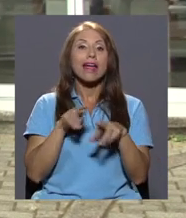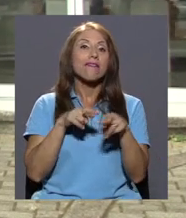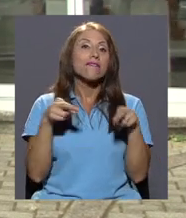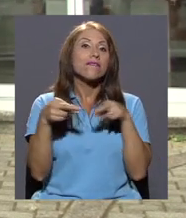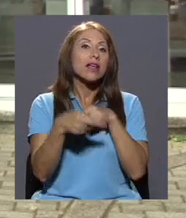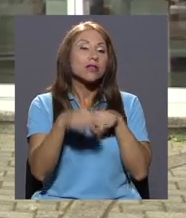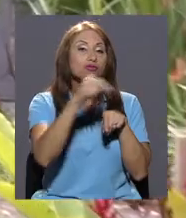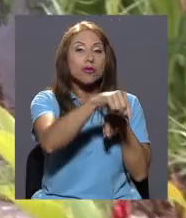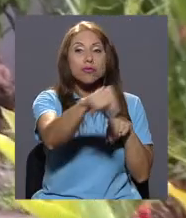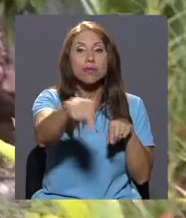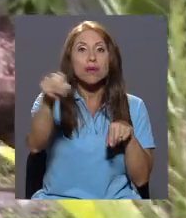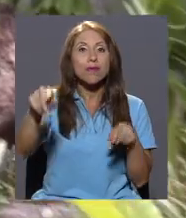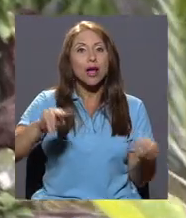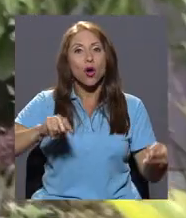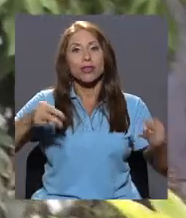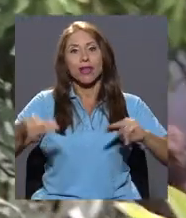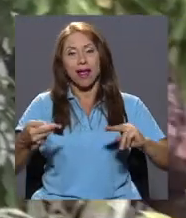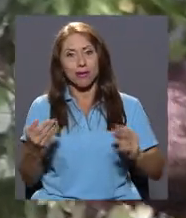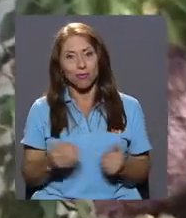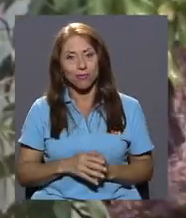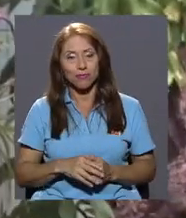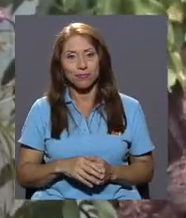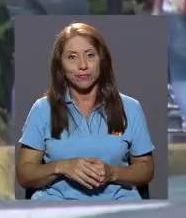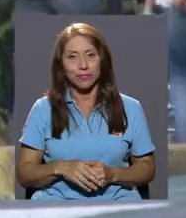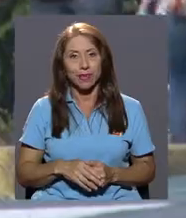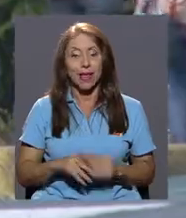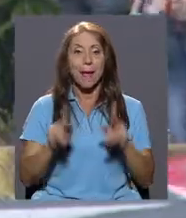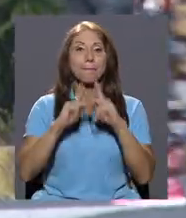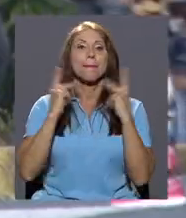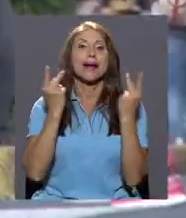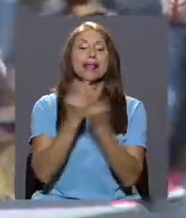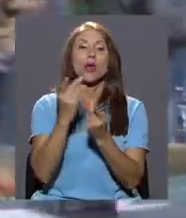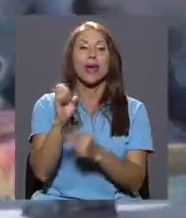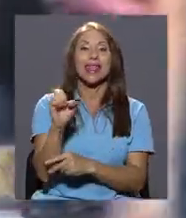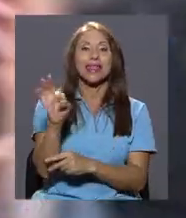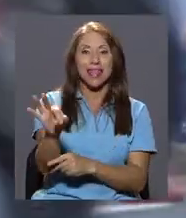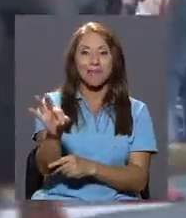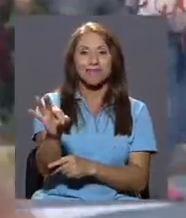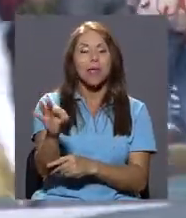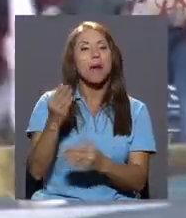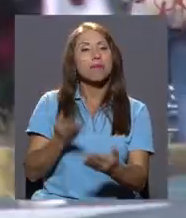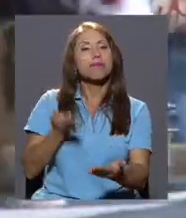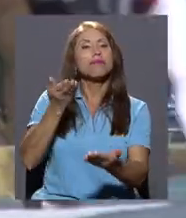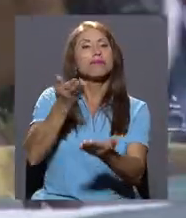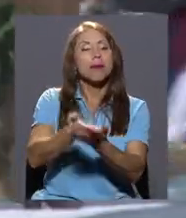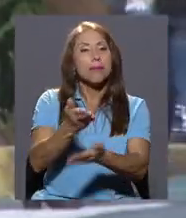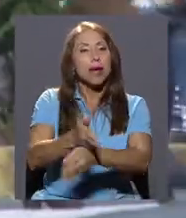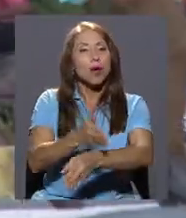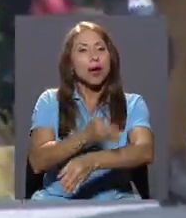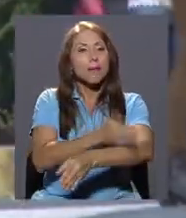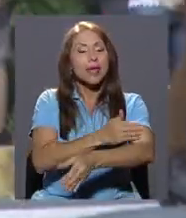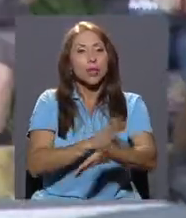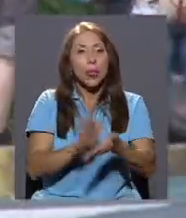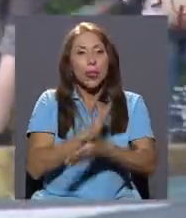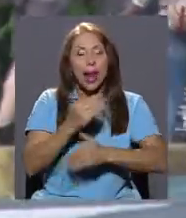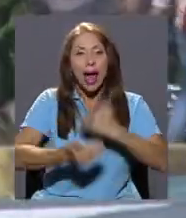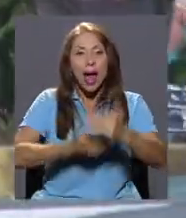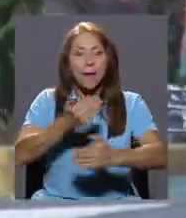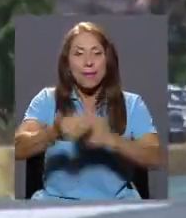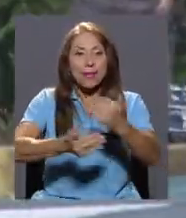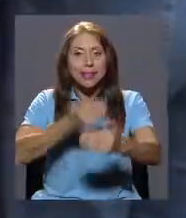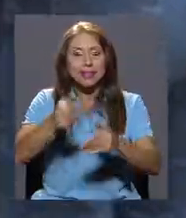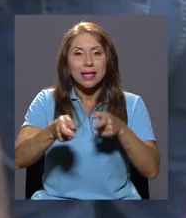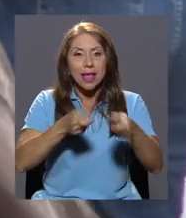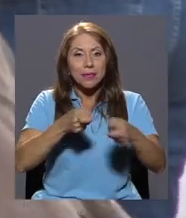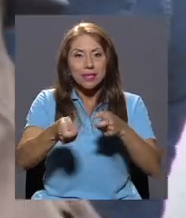y recintos regionales sucedió lo contrario, ¿verdad? El partido ET apuesta por el mejoramiento en los trámites administrativos